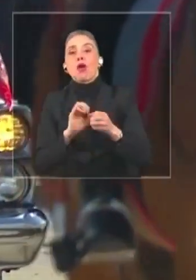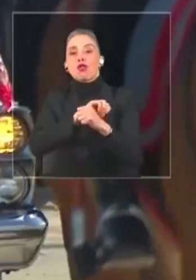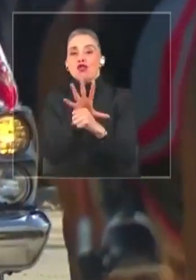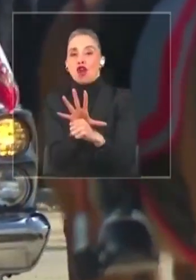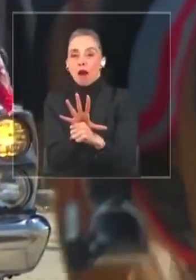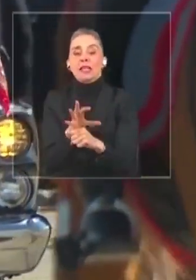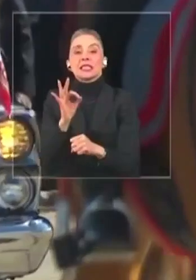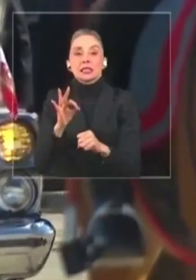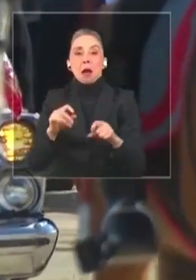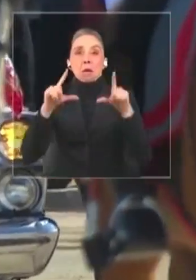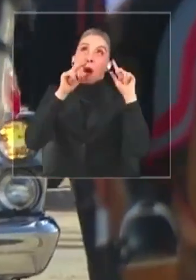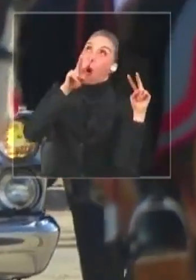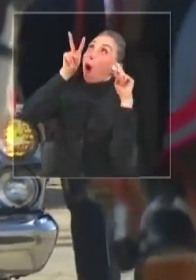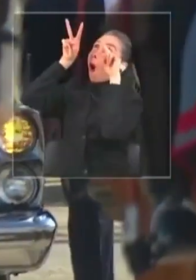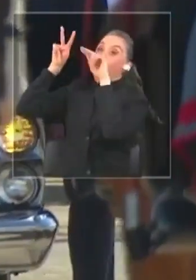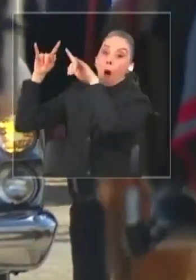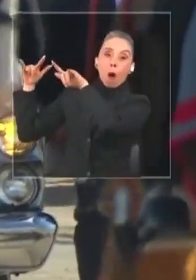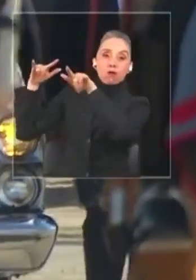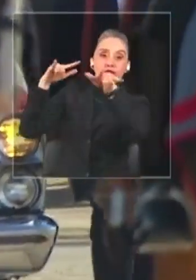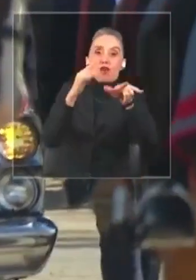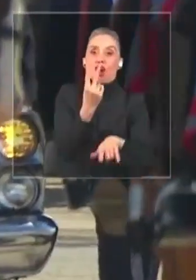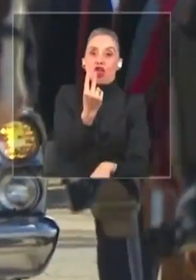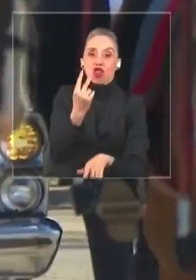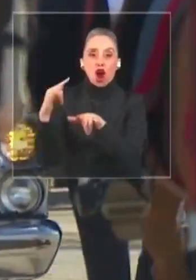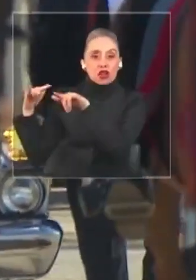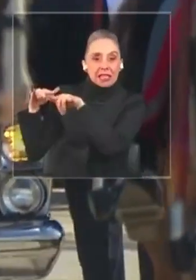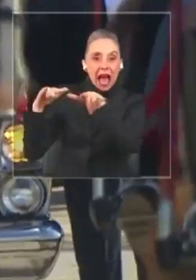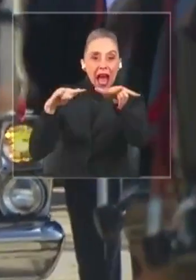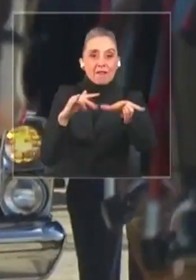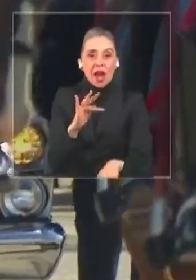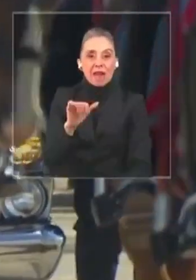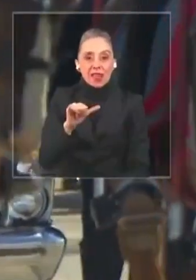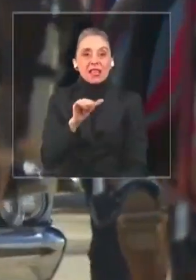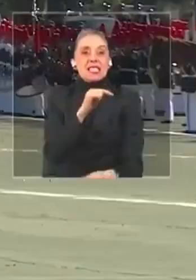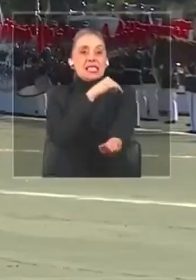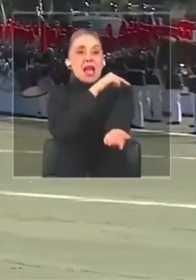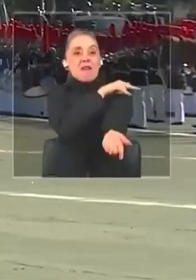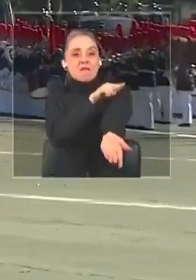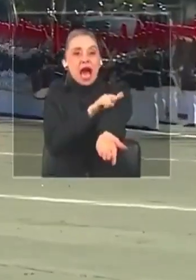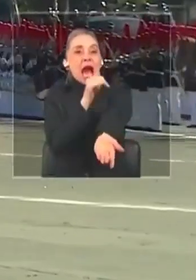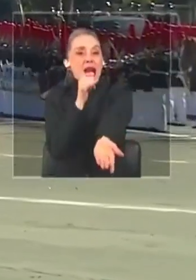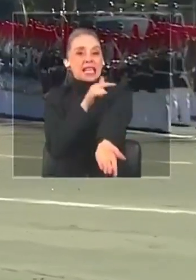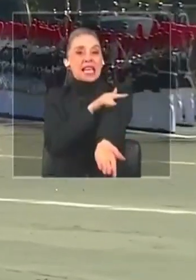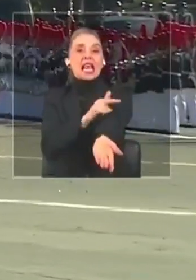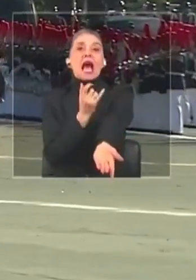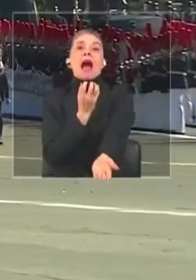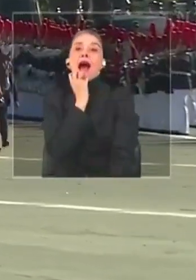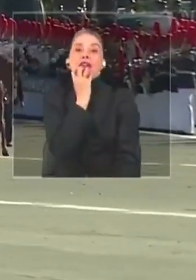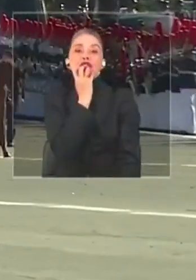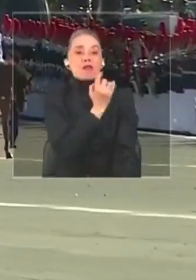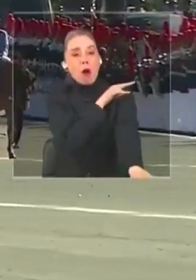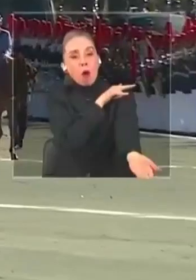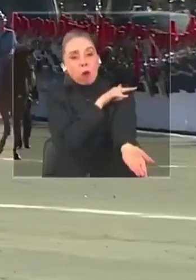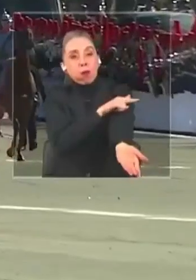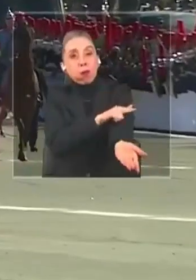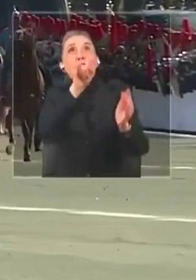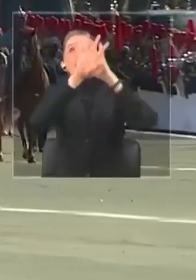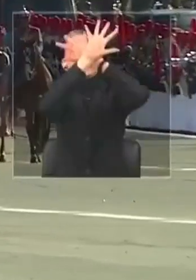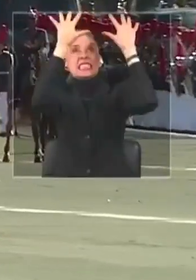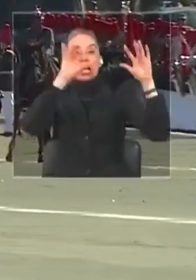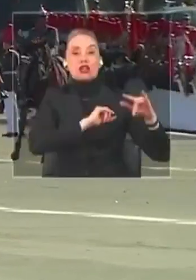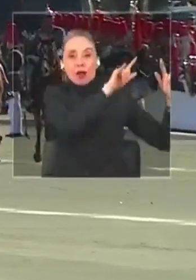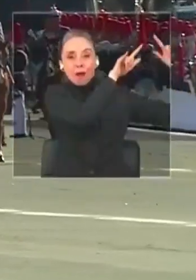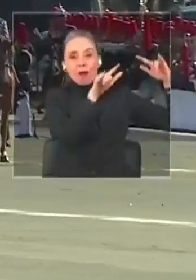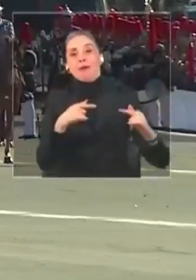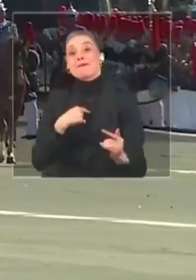protagonistas permanentes y hoy día 12 aviones F-16 de Iquique, de Antofagasta, van a surcar los cielos de Santiago y también desde el sur, desde mi